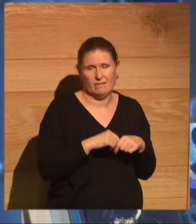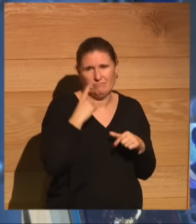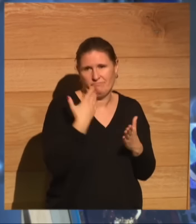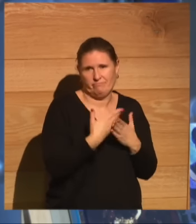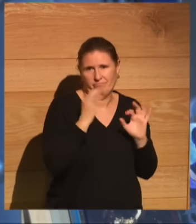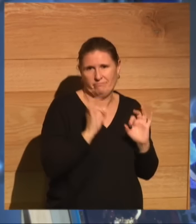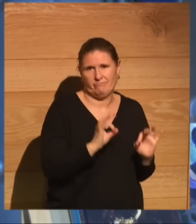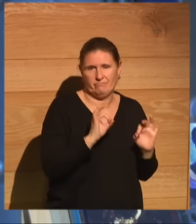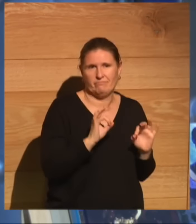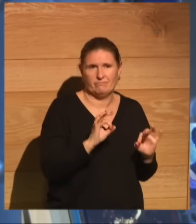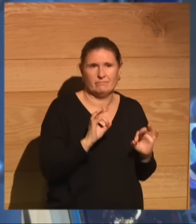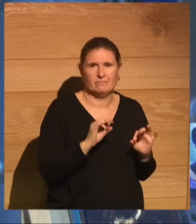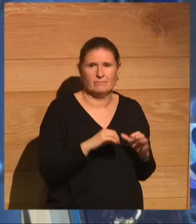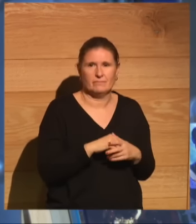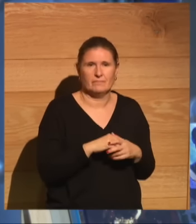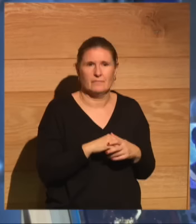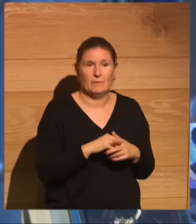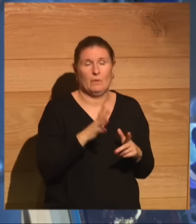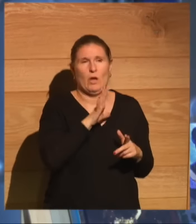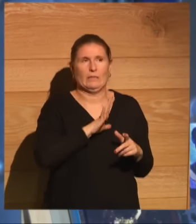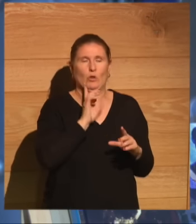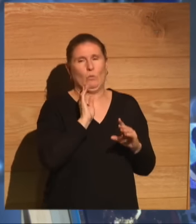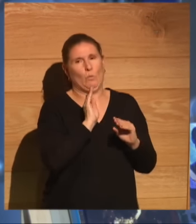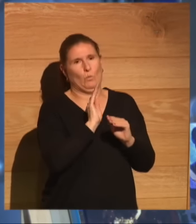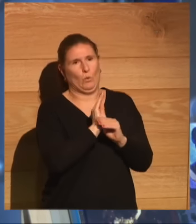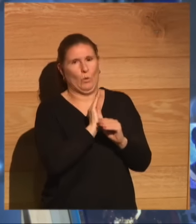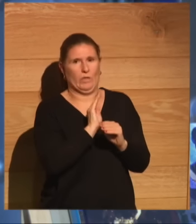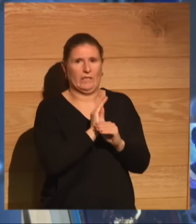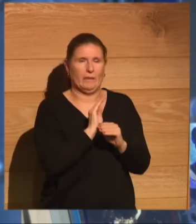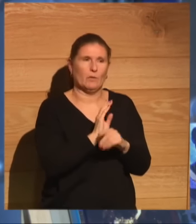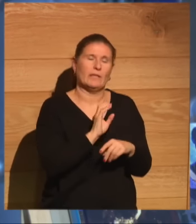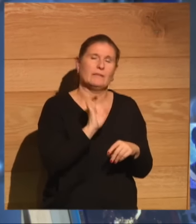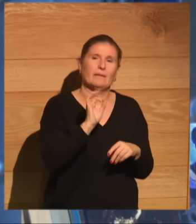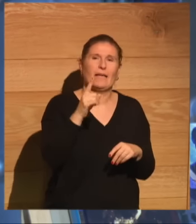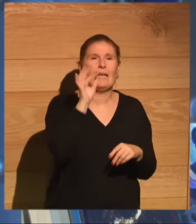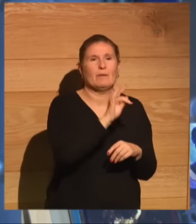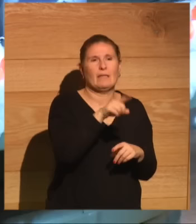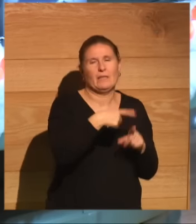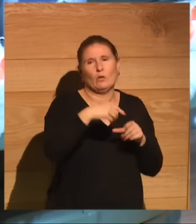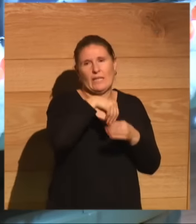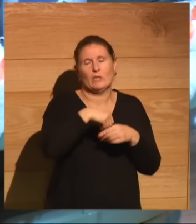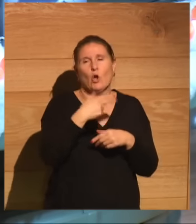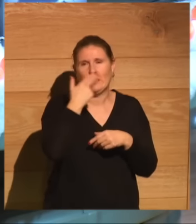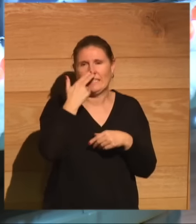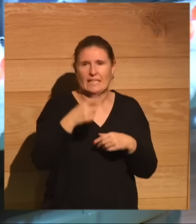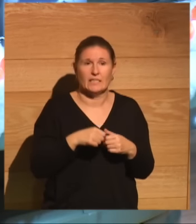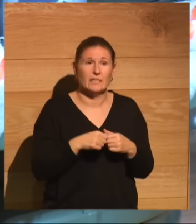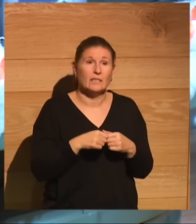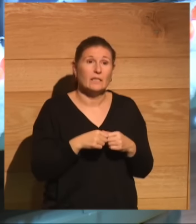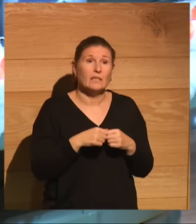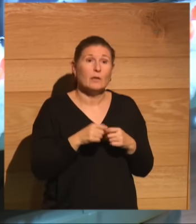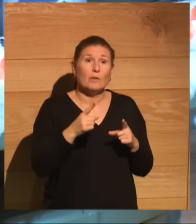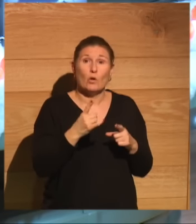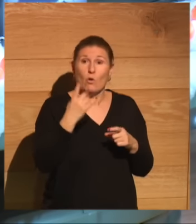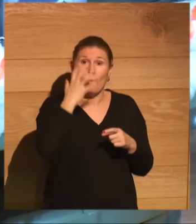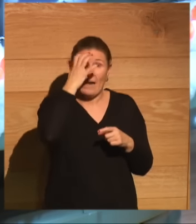muchísimo más cauto, sí, y mucho más prudente, pues una película que tiene un montón de cosas interesantes. Pero pasa con Burton, yo creo que incluso sigue pasando, bueno,